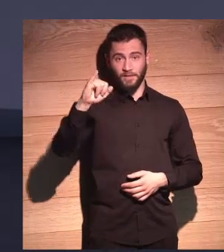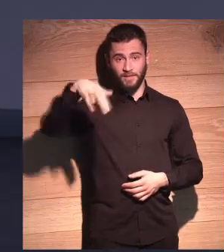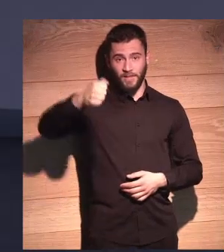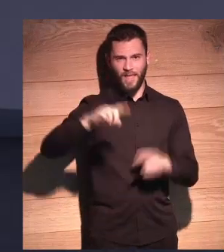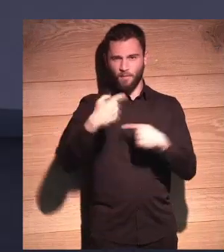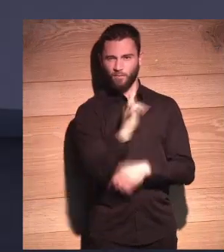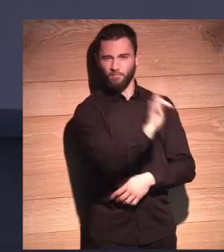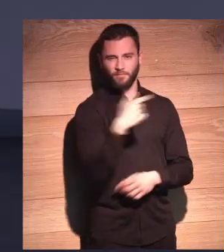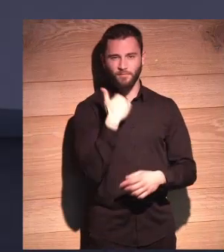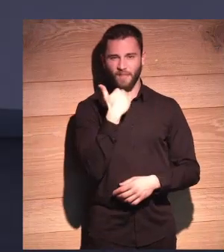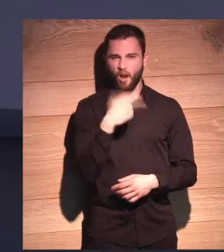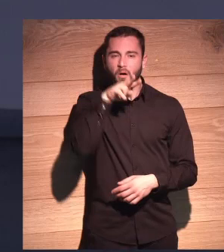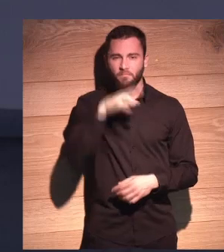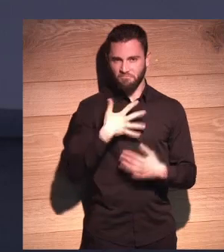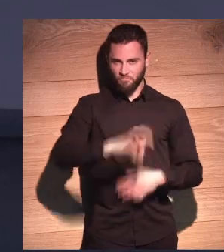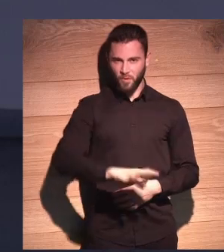algo.